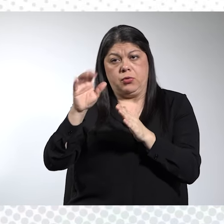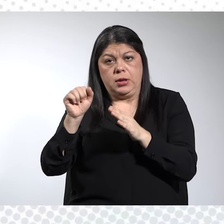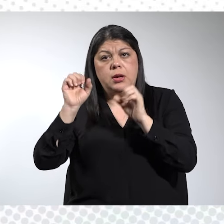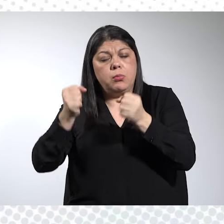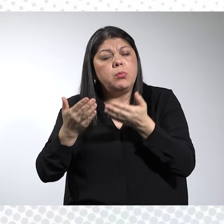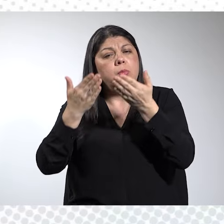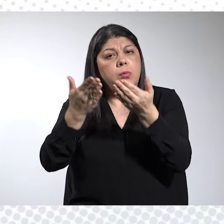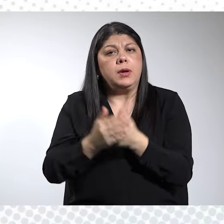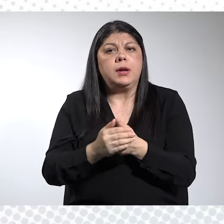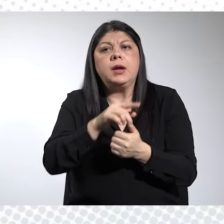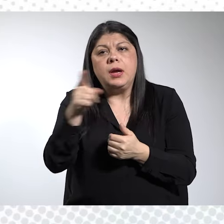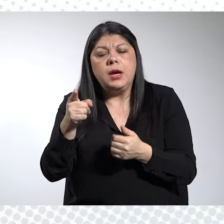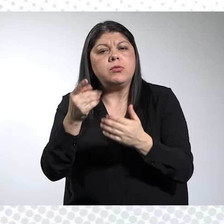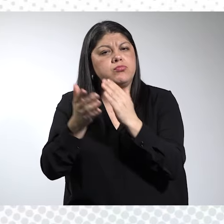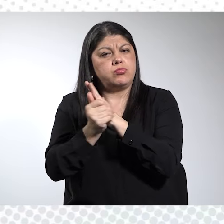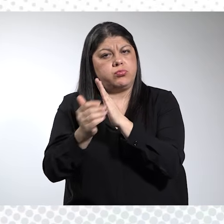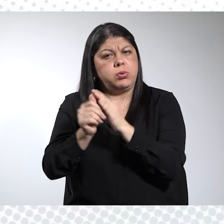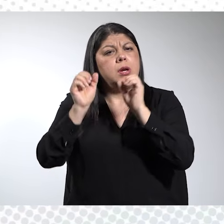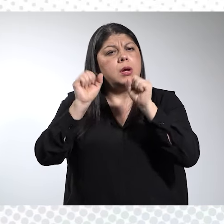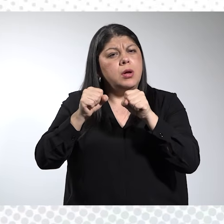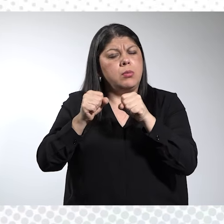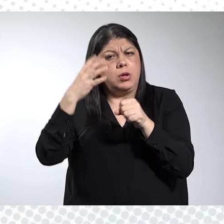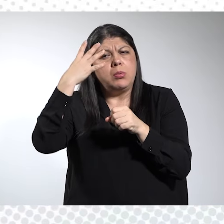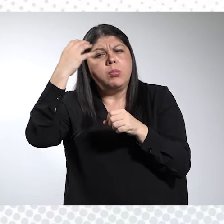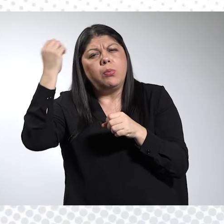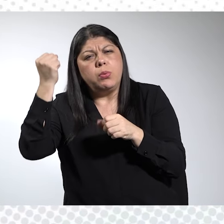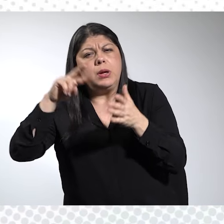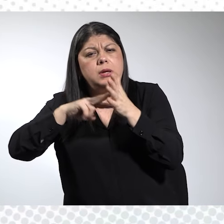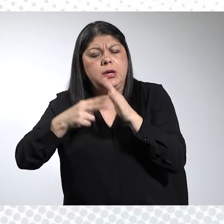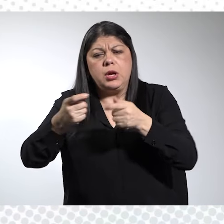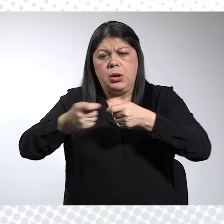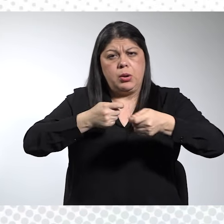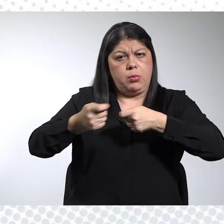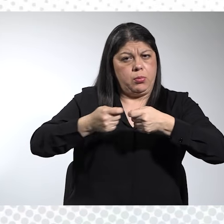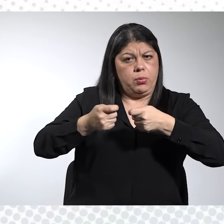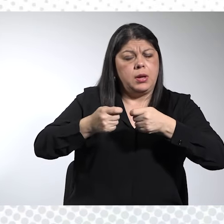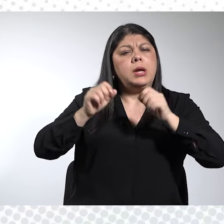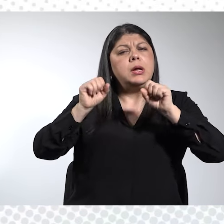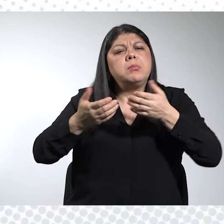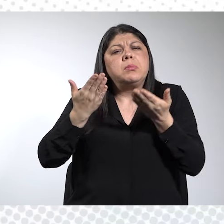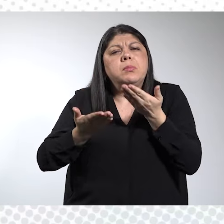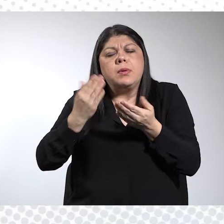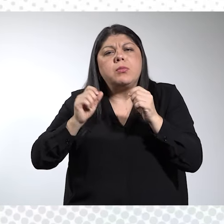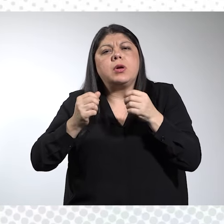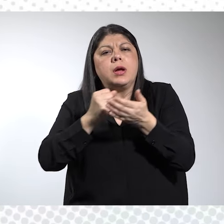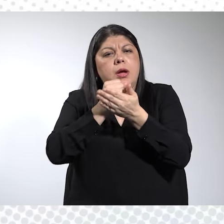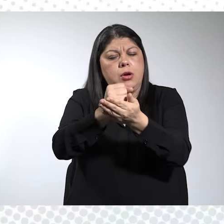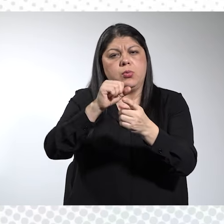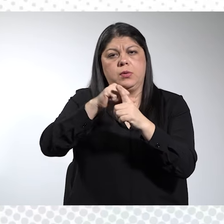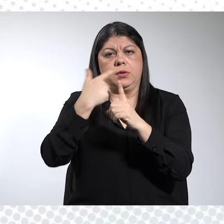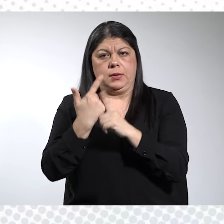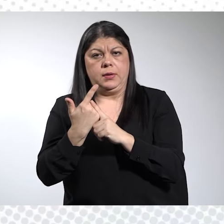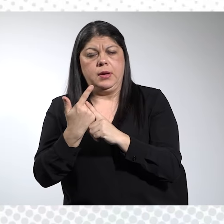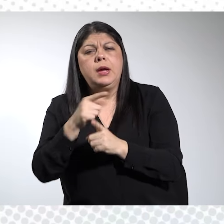es lo que se les puede proporcionar, que tengan las habilidades necesarias para conceptualizarlas, manejarlas y eventualmente hacer ayuda